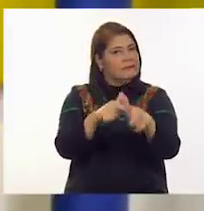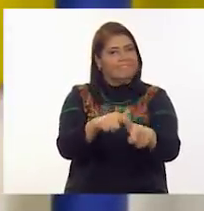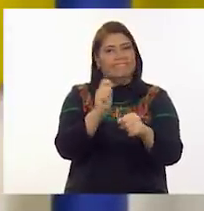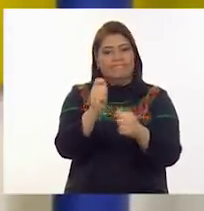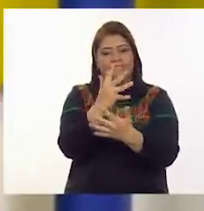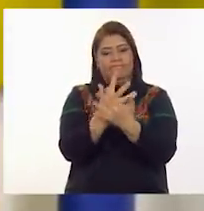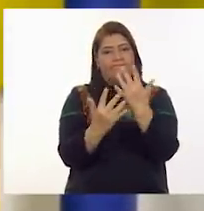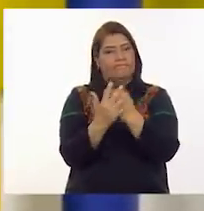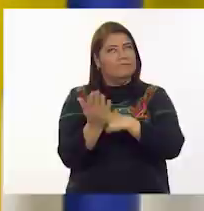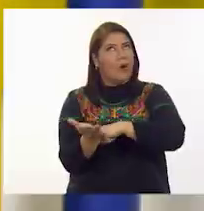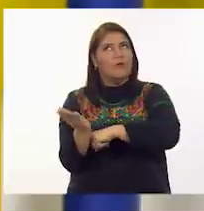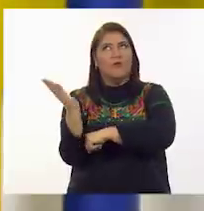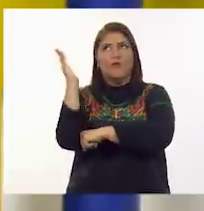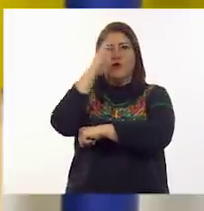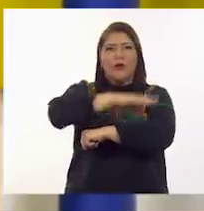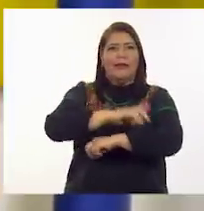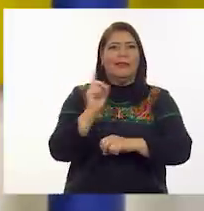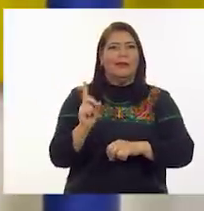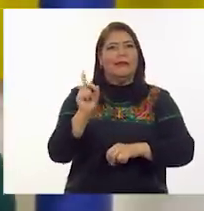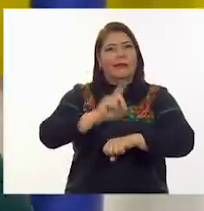limpias todo el día.